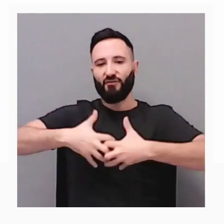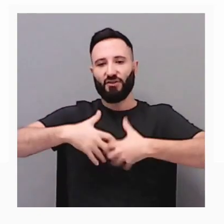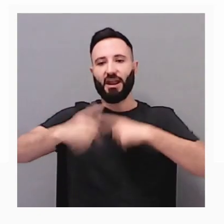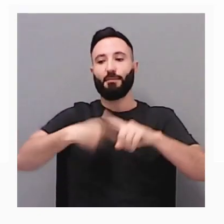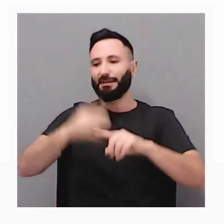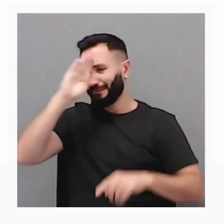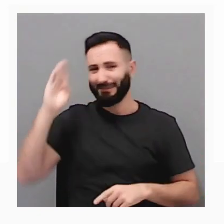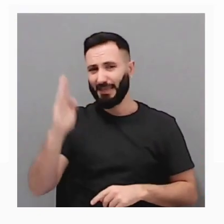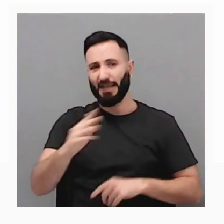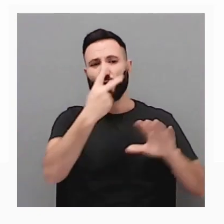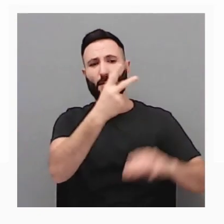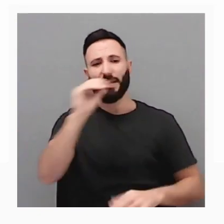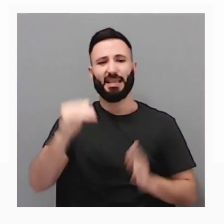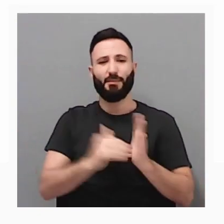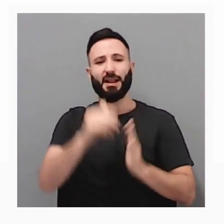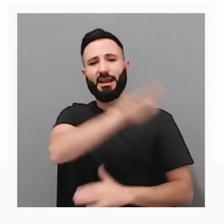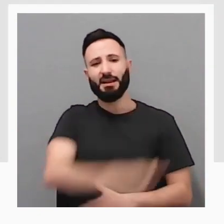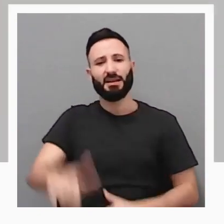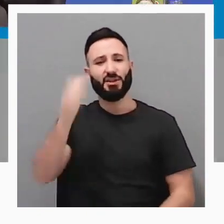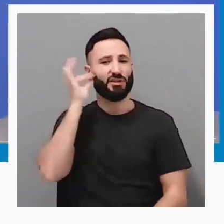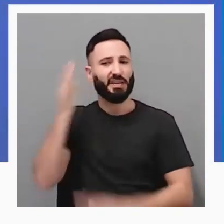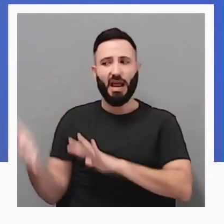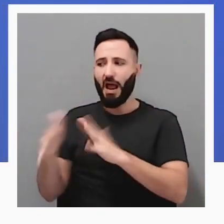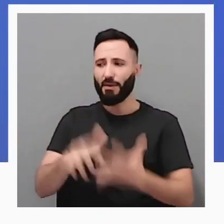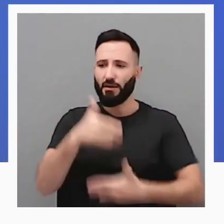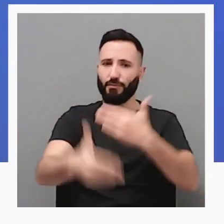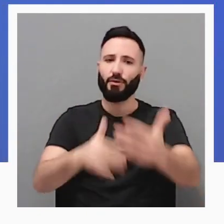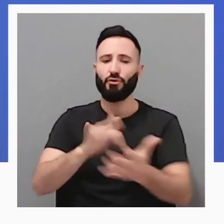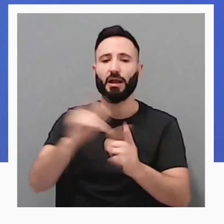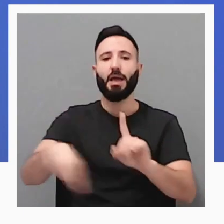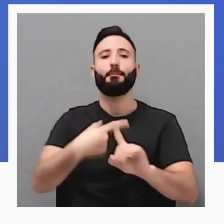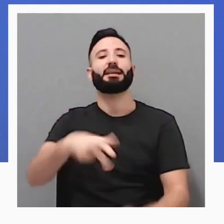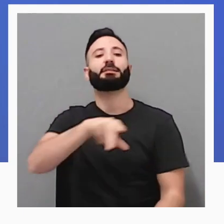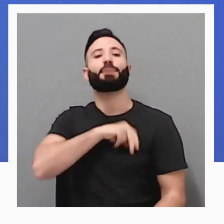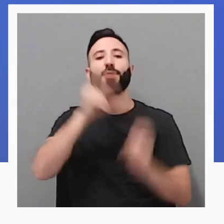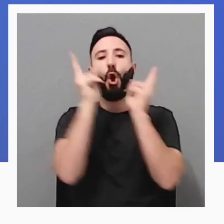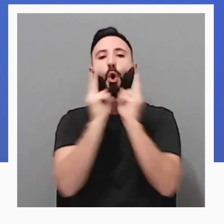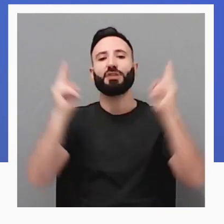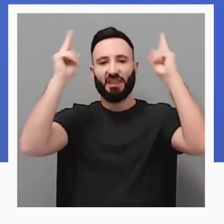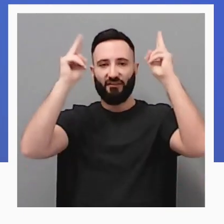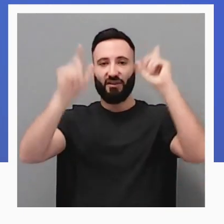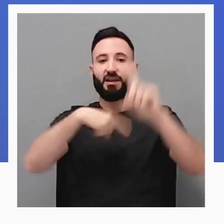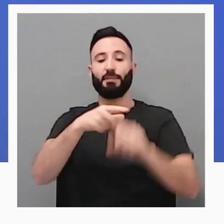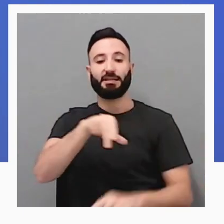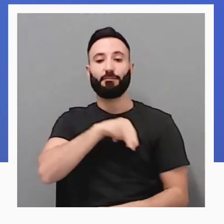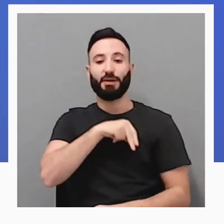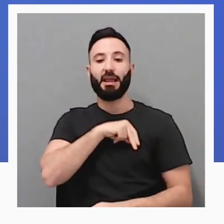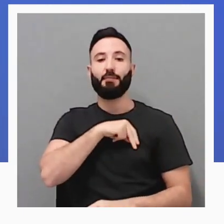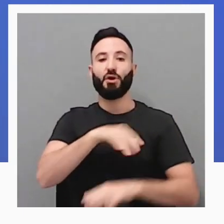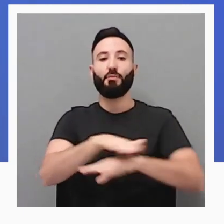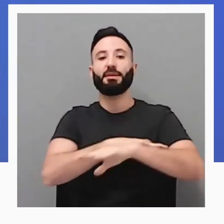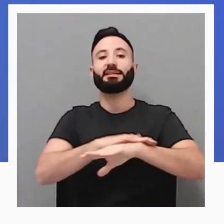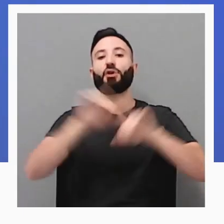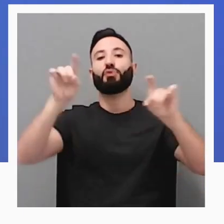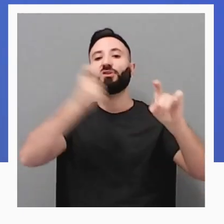con 20.000 niños y niñas, recibiendo reconocimientos como el Premio UNICEF Emprende o el Premio Nacional de Educación del Ministerio de Educación Español,